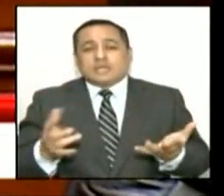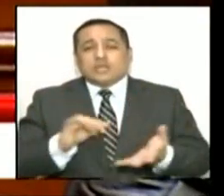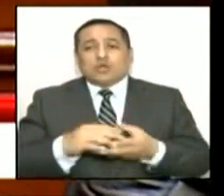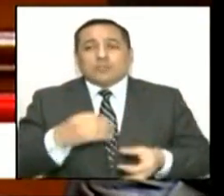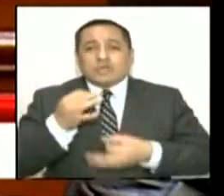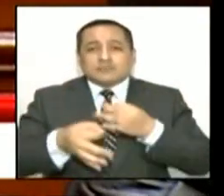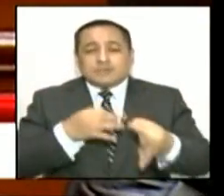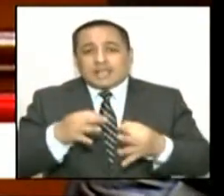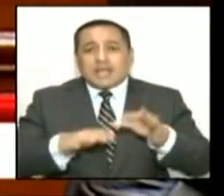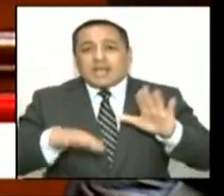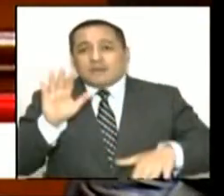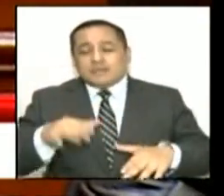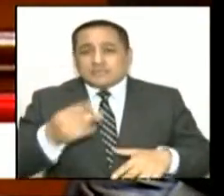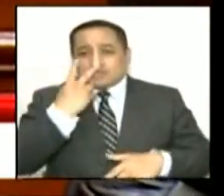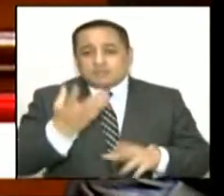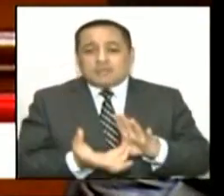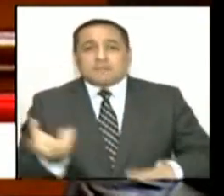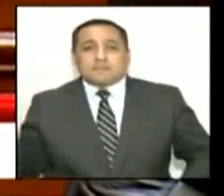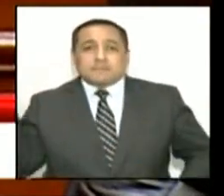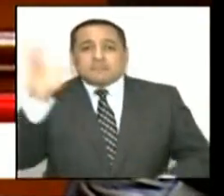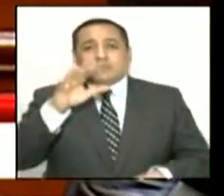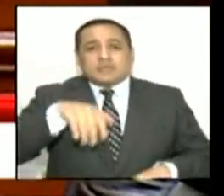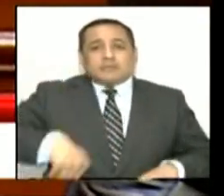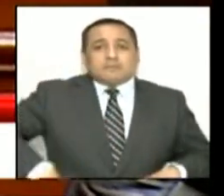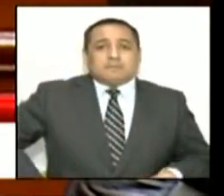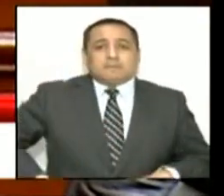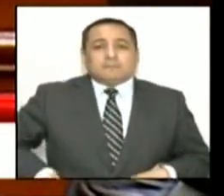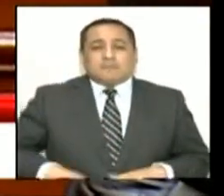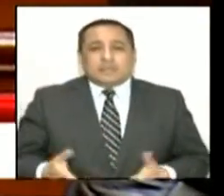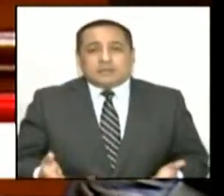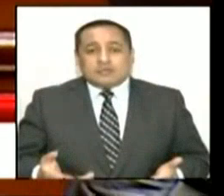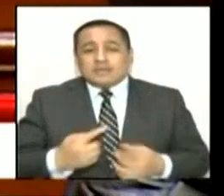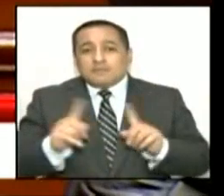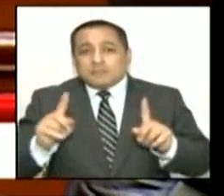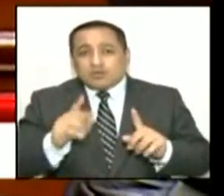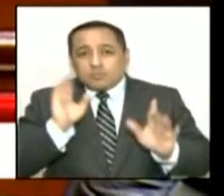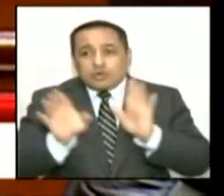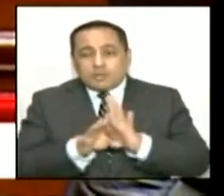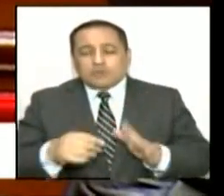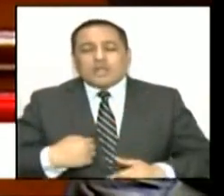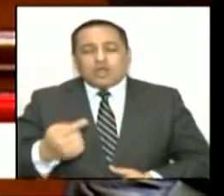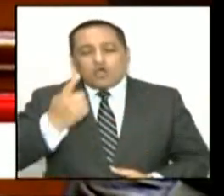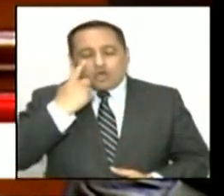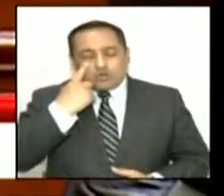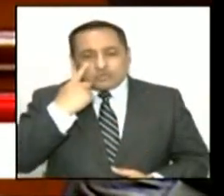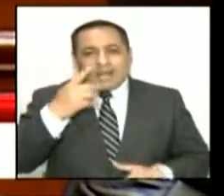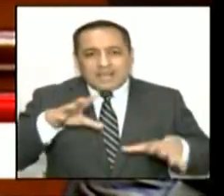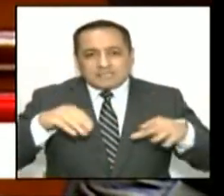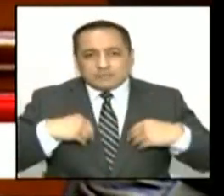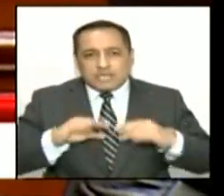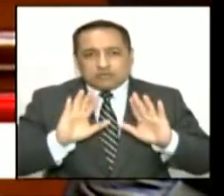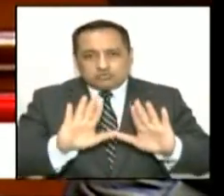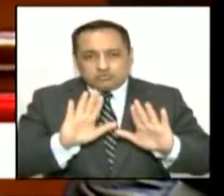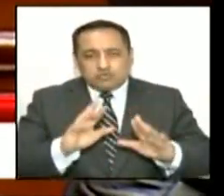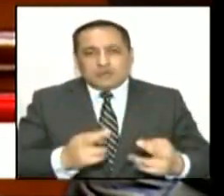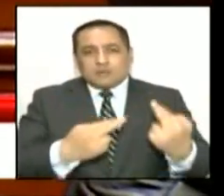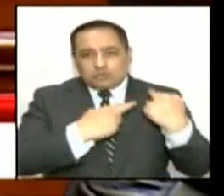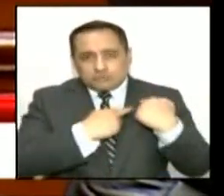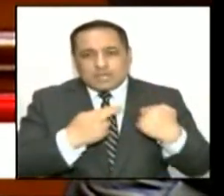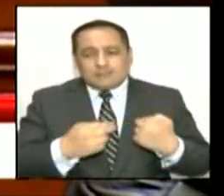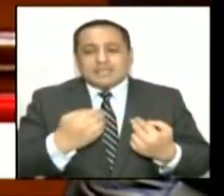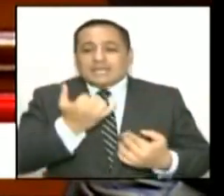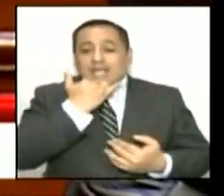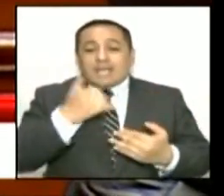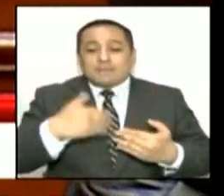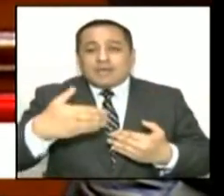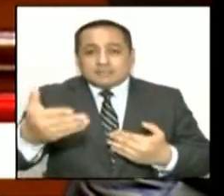dice el refrán, a veces se tira la piedra y se esconde la mano. Lo que hay que hacer es reconocer sus actos y las